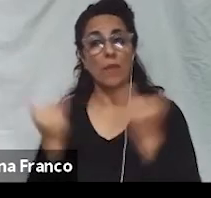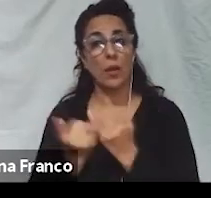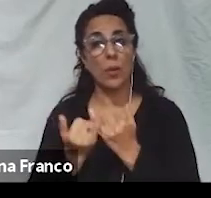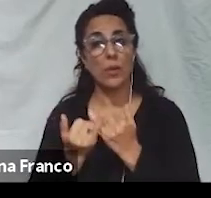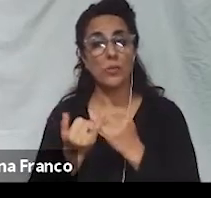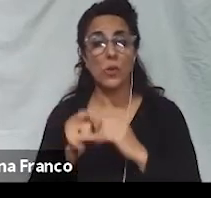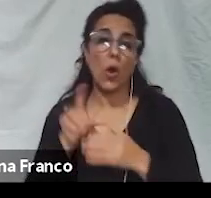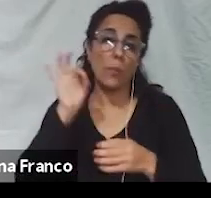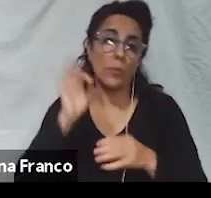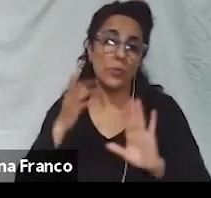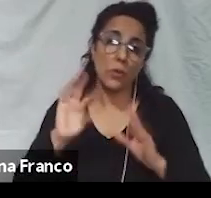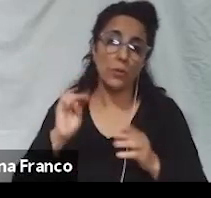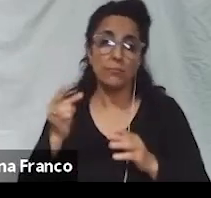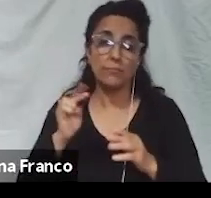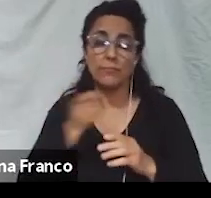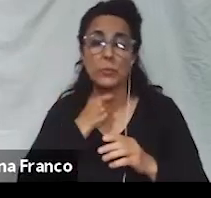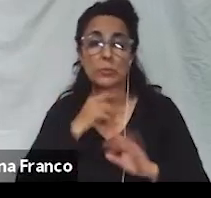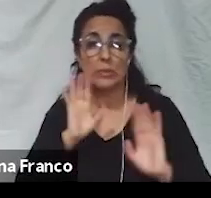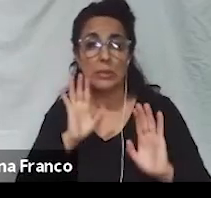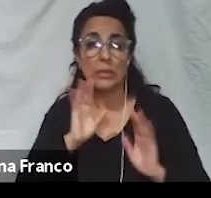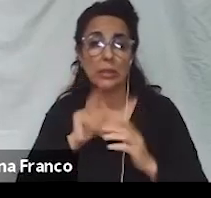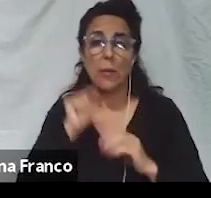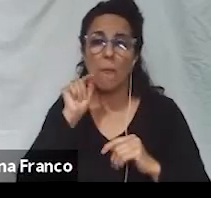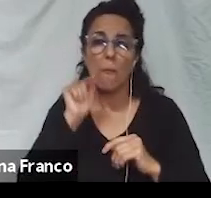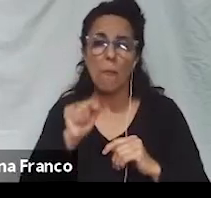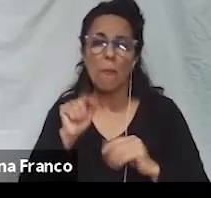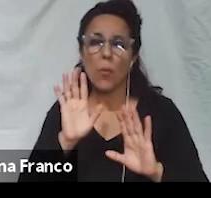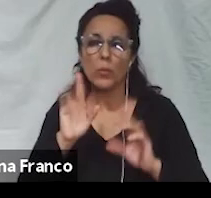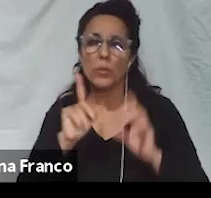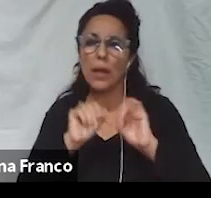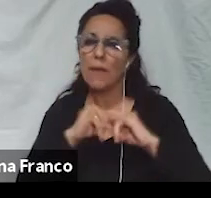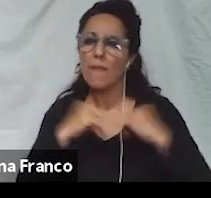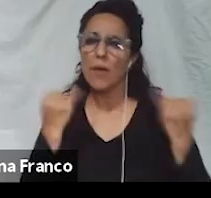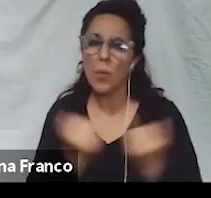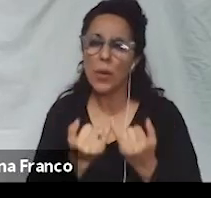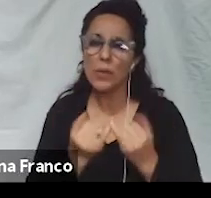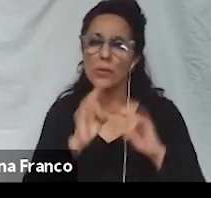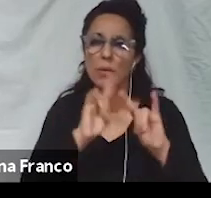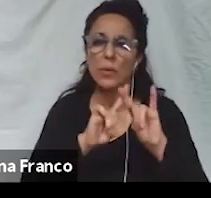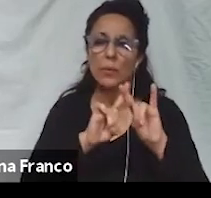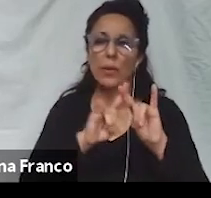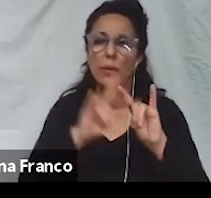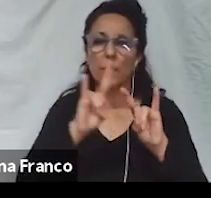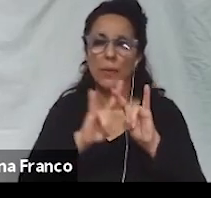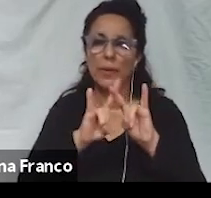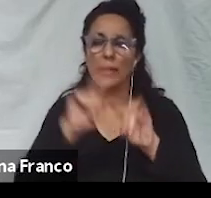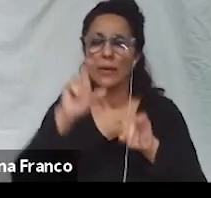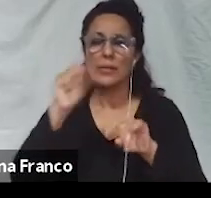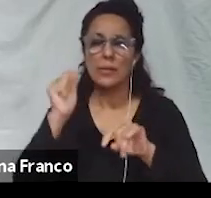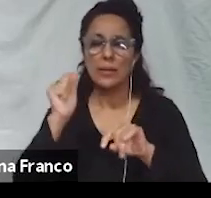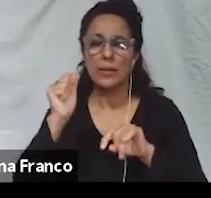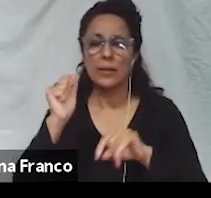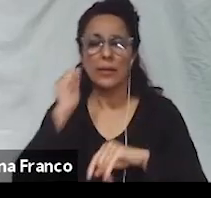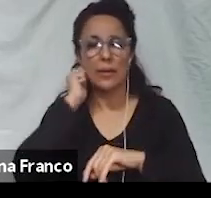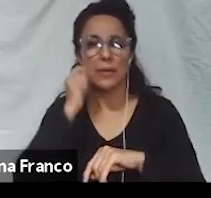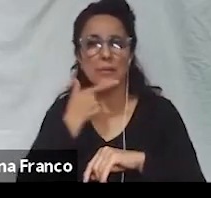Esto es opcional y no hay, digamos, como un puntaje Bueno, en las Wicca nuevas que se van a venir,